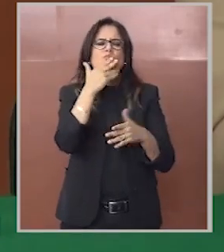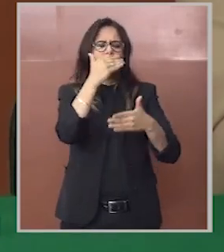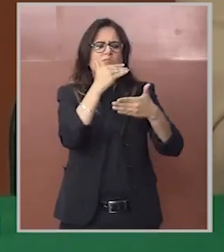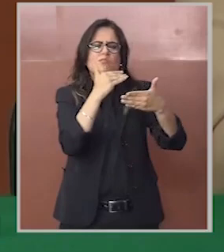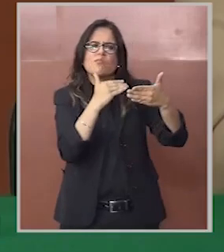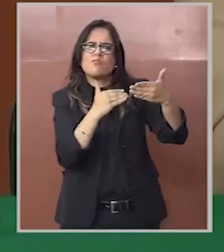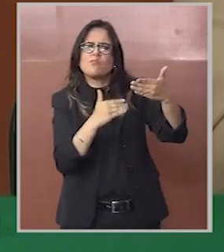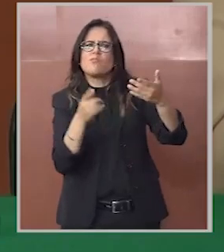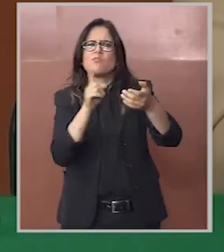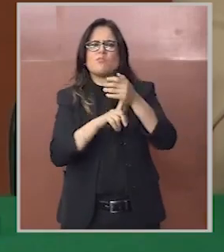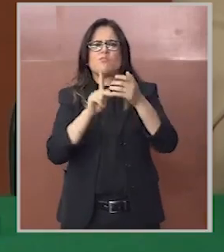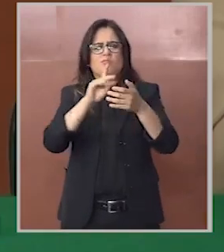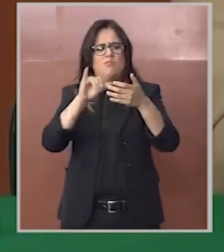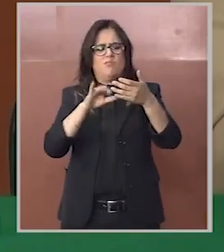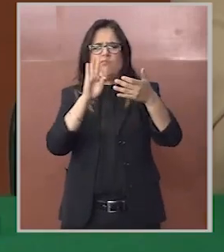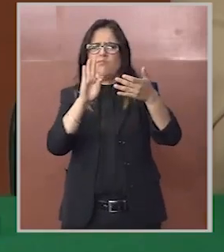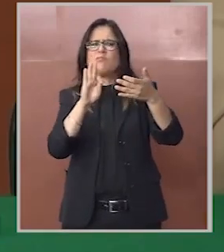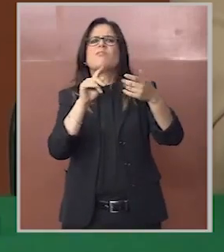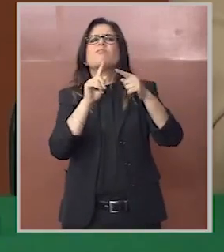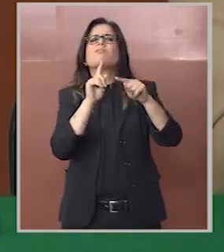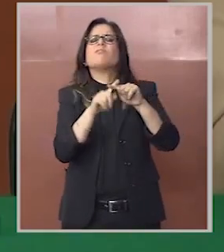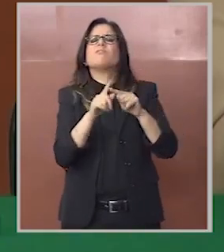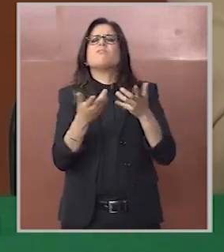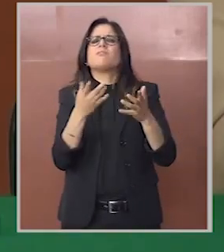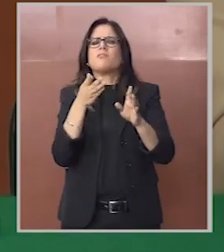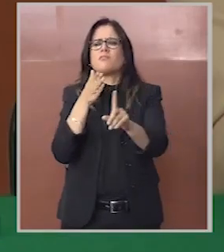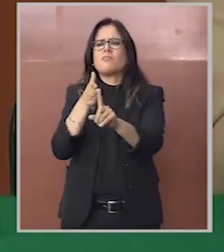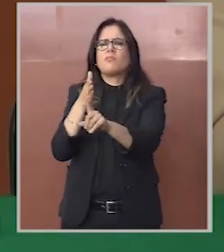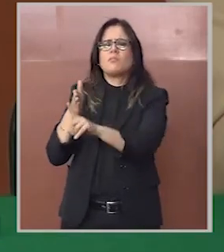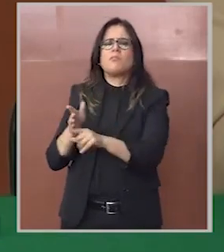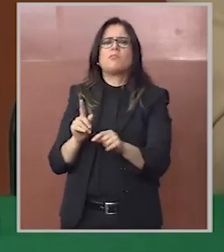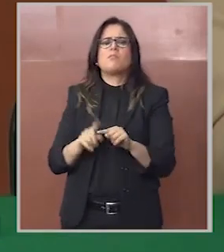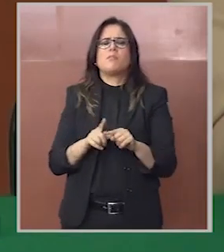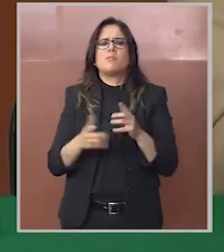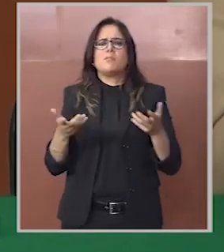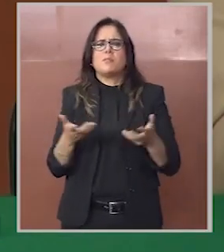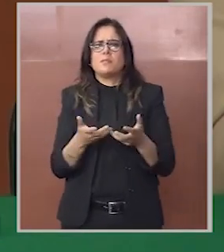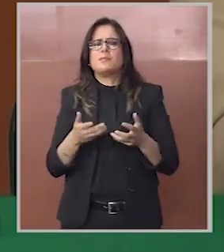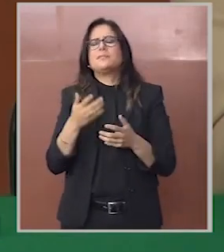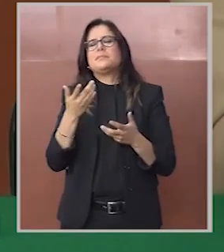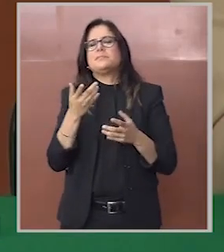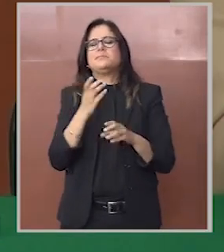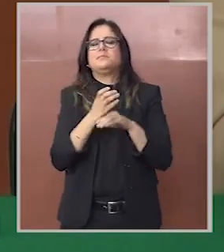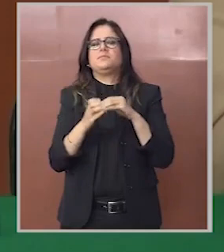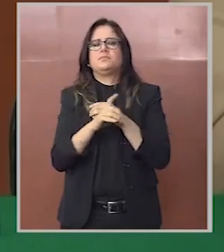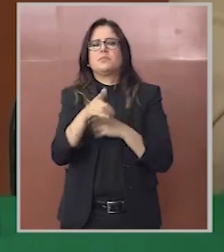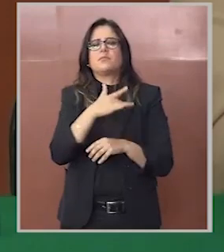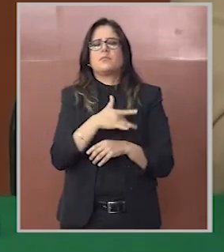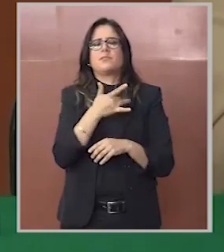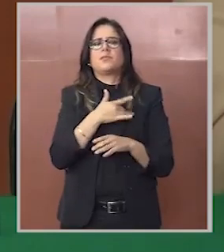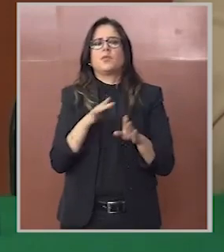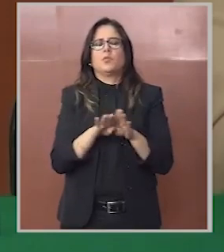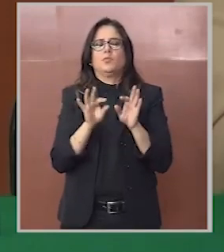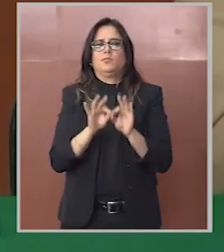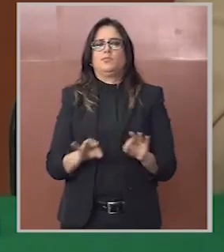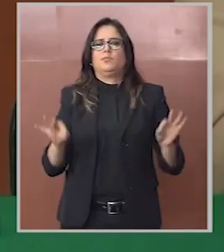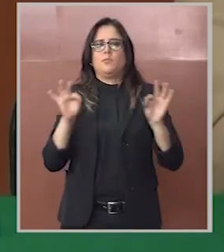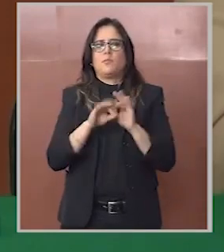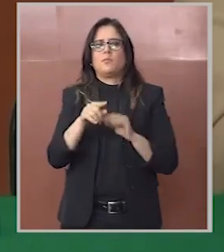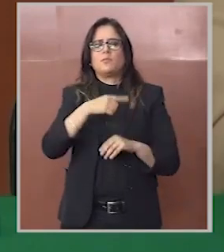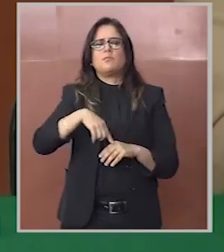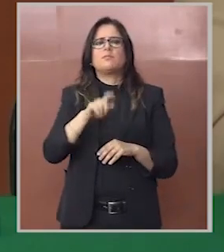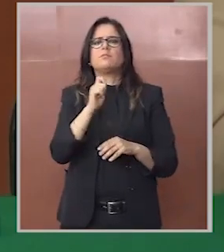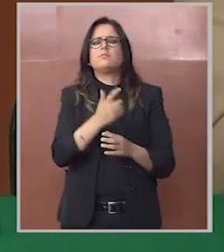judicial de la federación decimos a quién va dirigida no este y una de las cosas que para nosotras era muy importante es